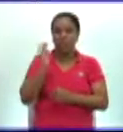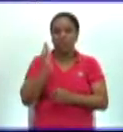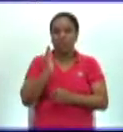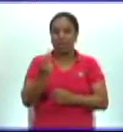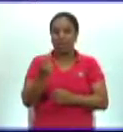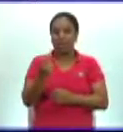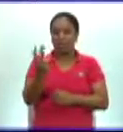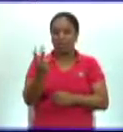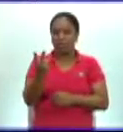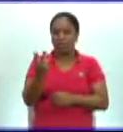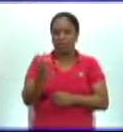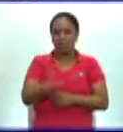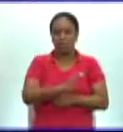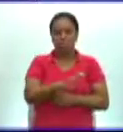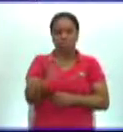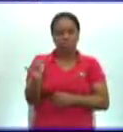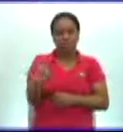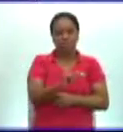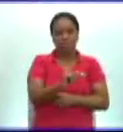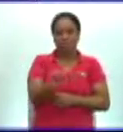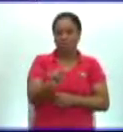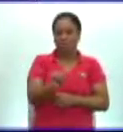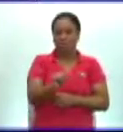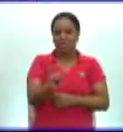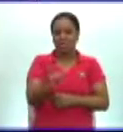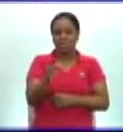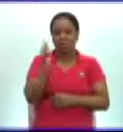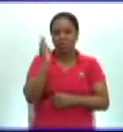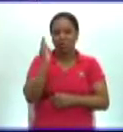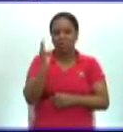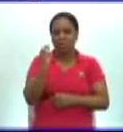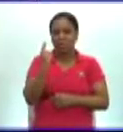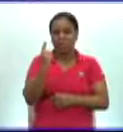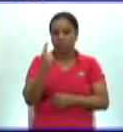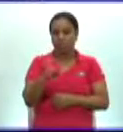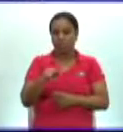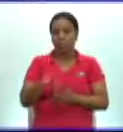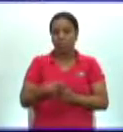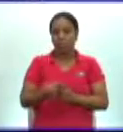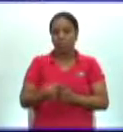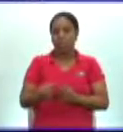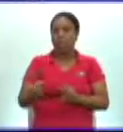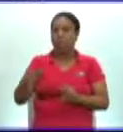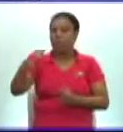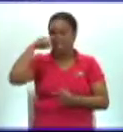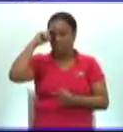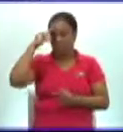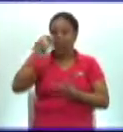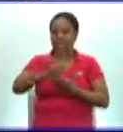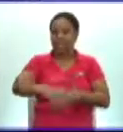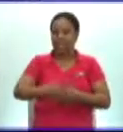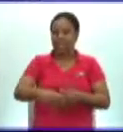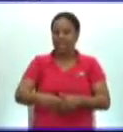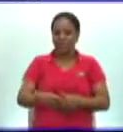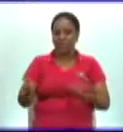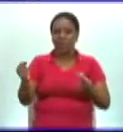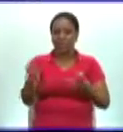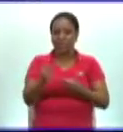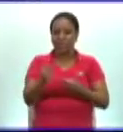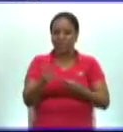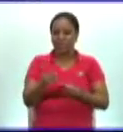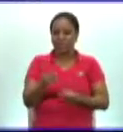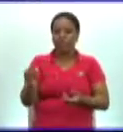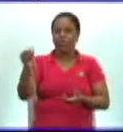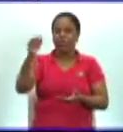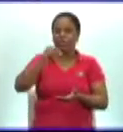va a ser nunca igual que la fuerza F1, pero sí en la dirección y sentido en que se aplique